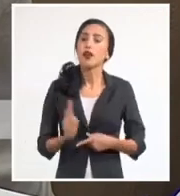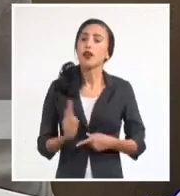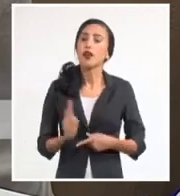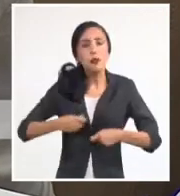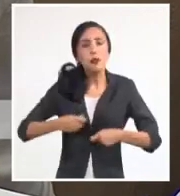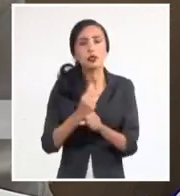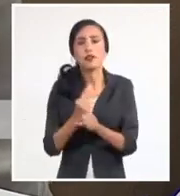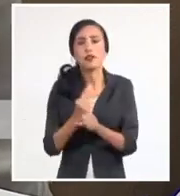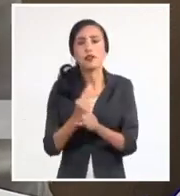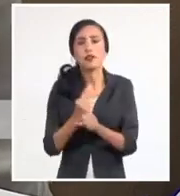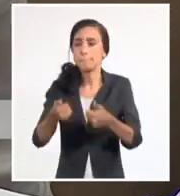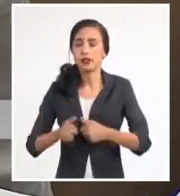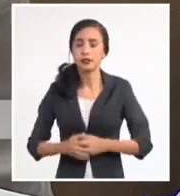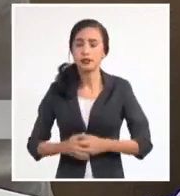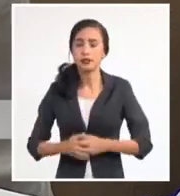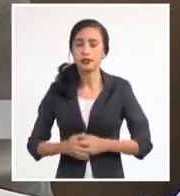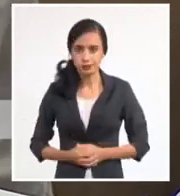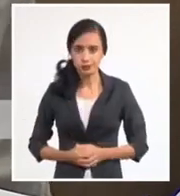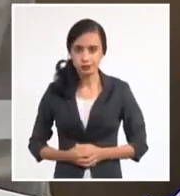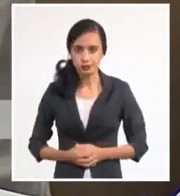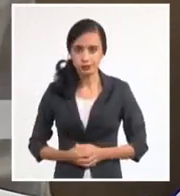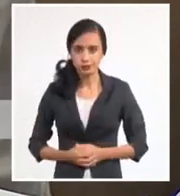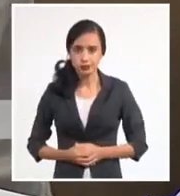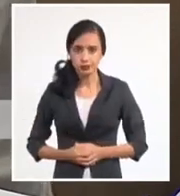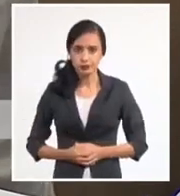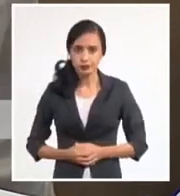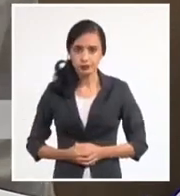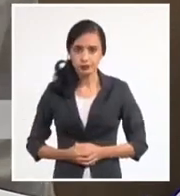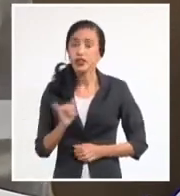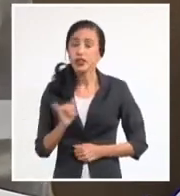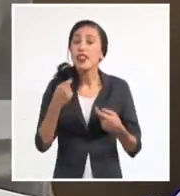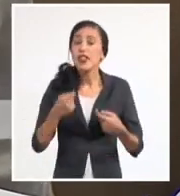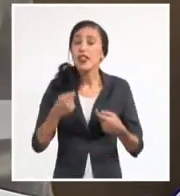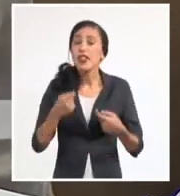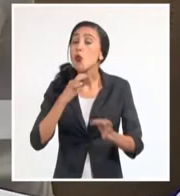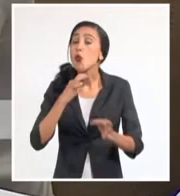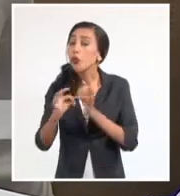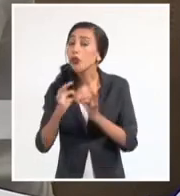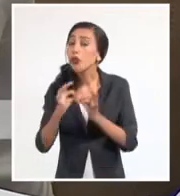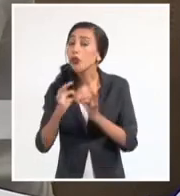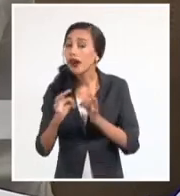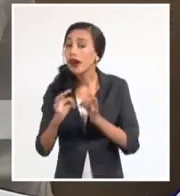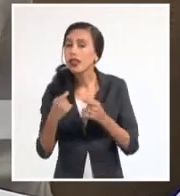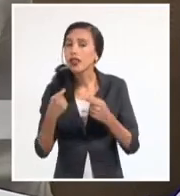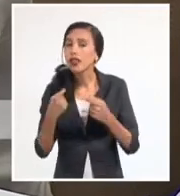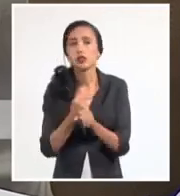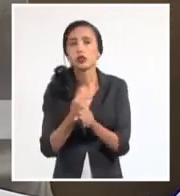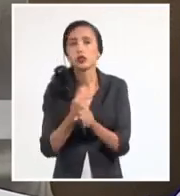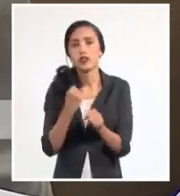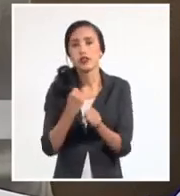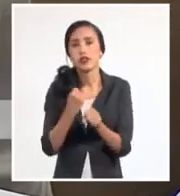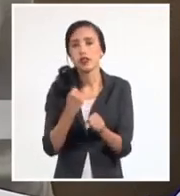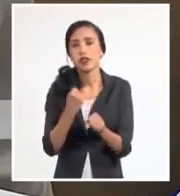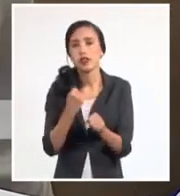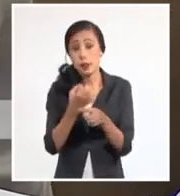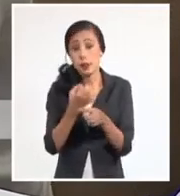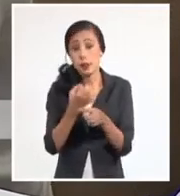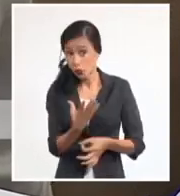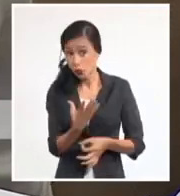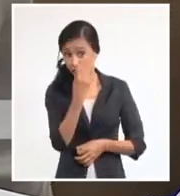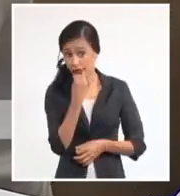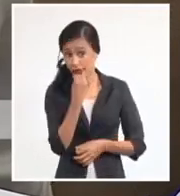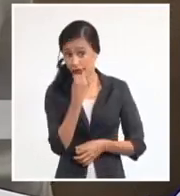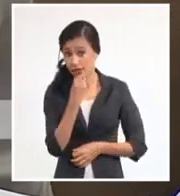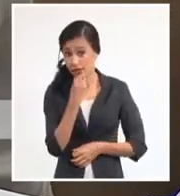de prevención en contra de la subversión político-ideológica, también tenemos que ser muy cuidadosos y trabajar como nos haya llamado a trabajar nuestro compañero